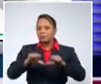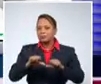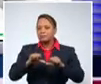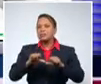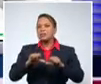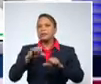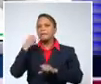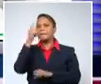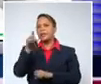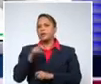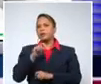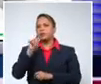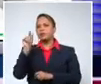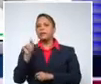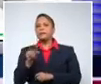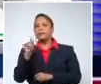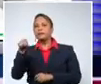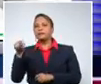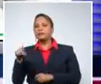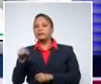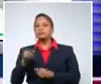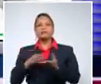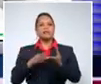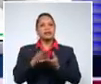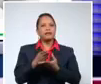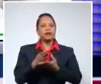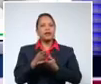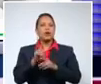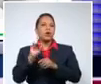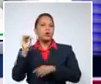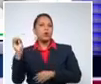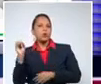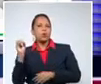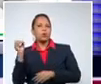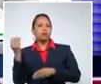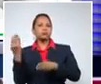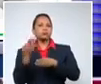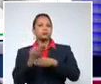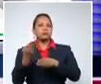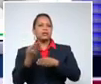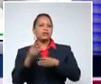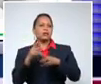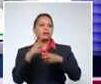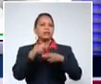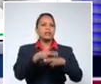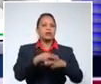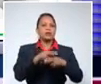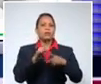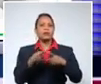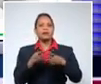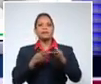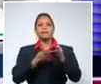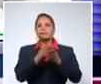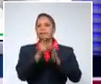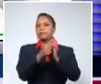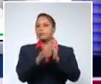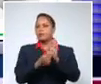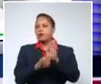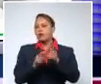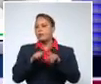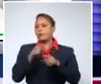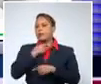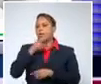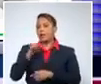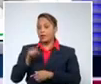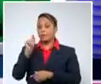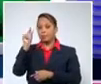pregunta este televidente, o se interrumpe, digamos, para dar paso a los protocolos que se establecen para cuando un paciente está en estado de gravedad